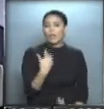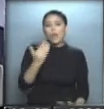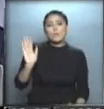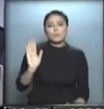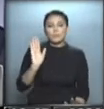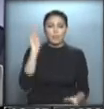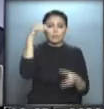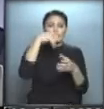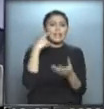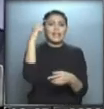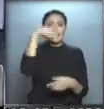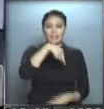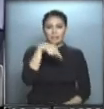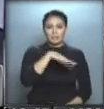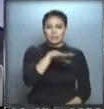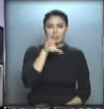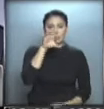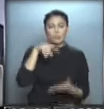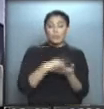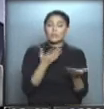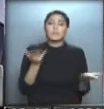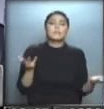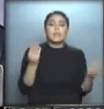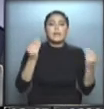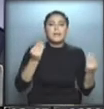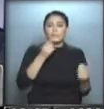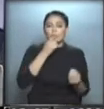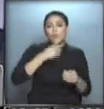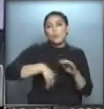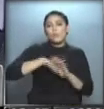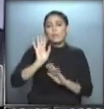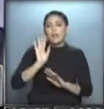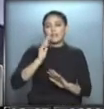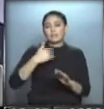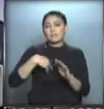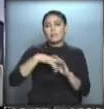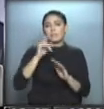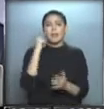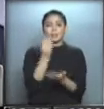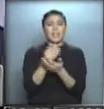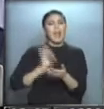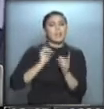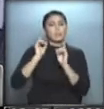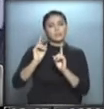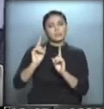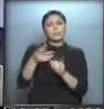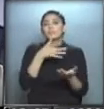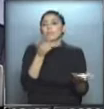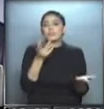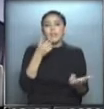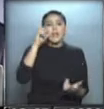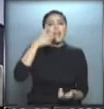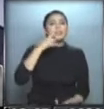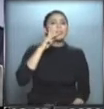diáspora de intendentes del conurbano entonces se me ocurre qué pasa con los más con los más instalados con los que más tiempo llevan no ser un espinoso